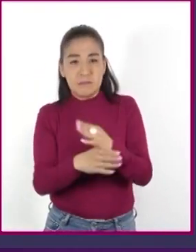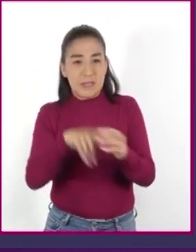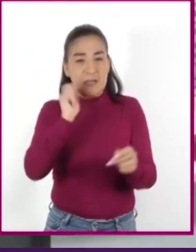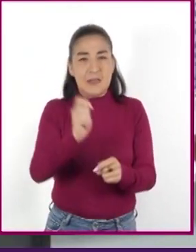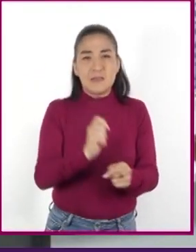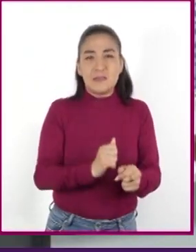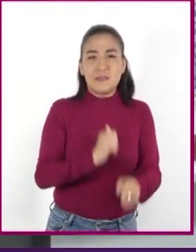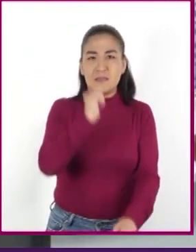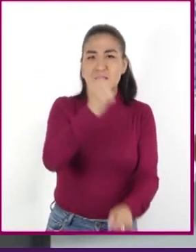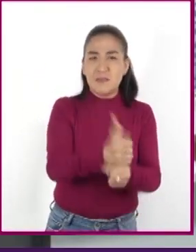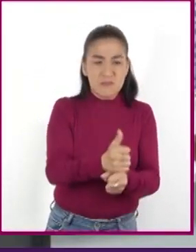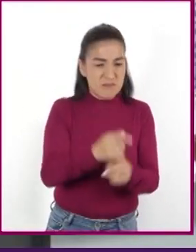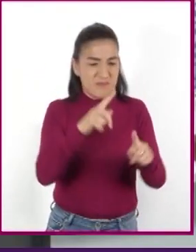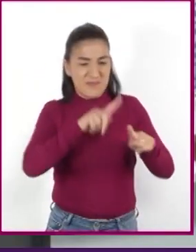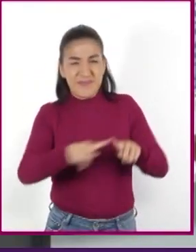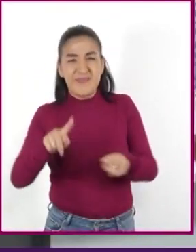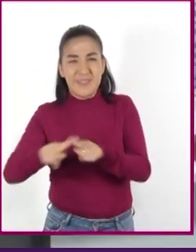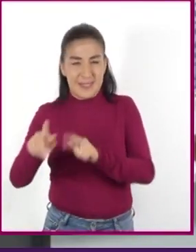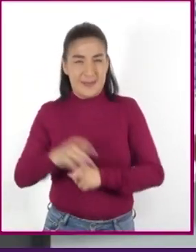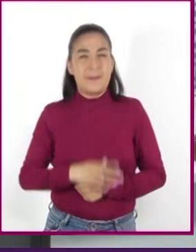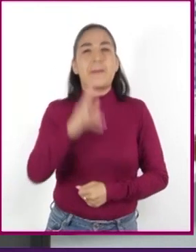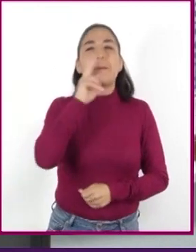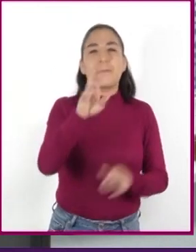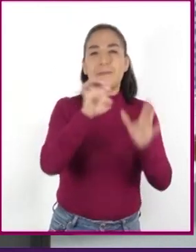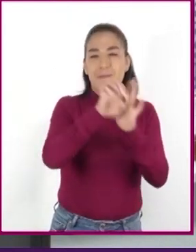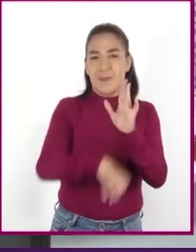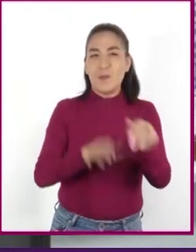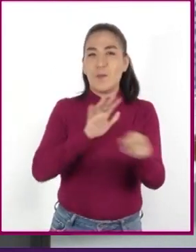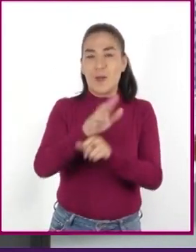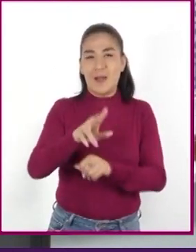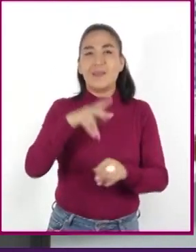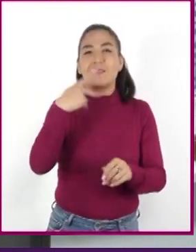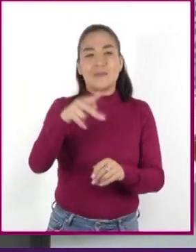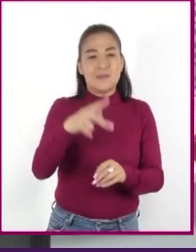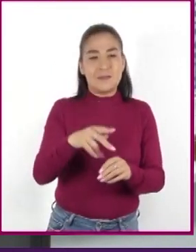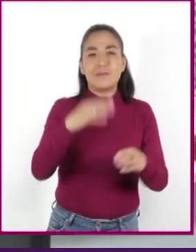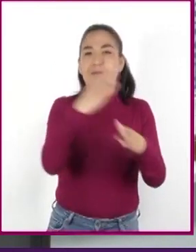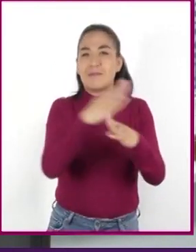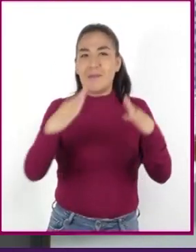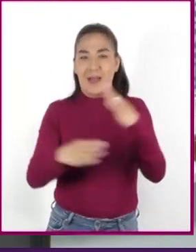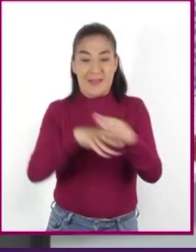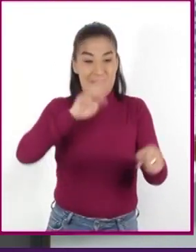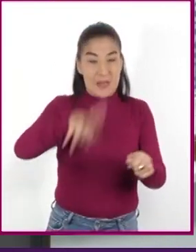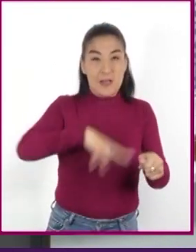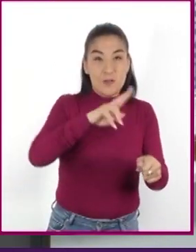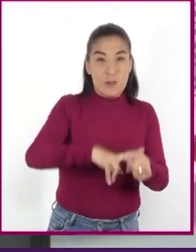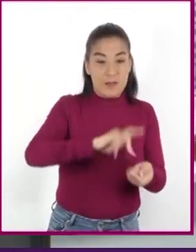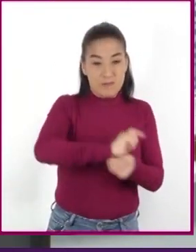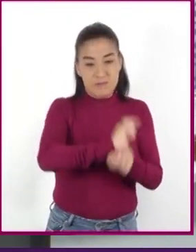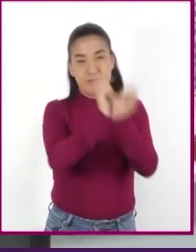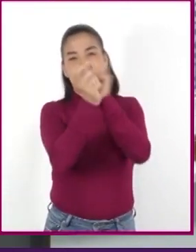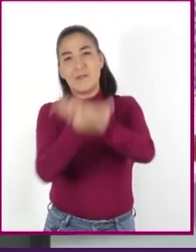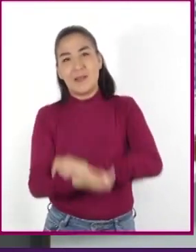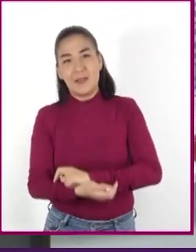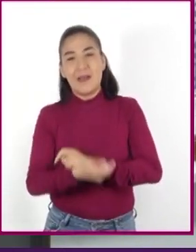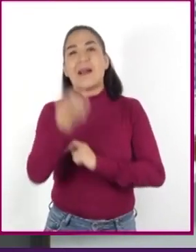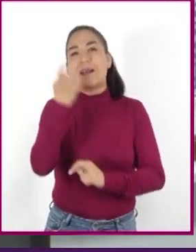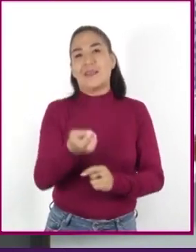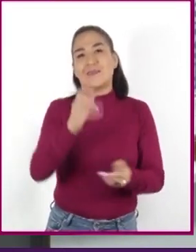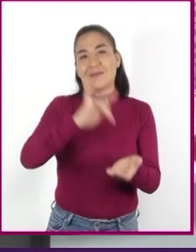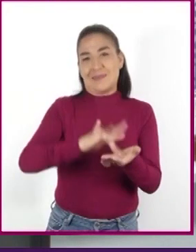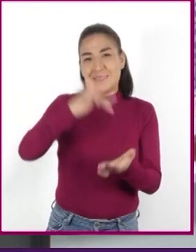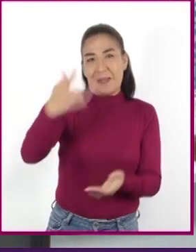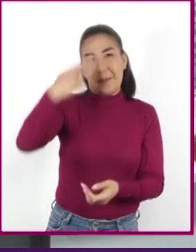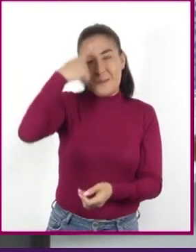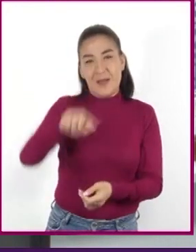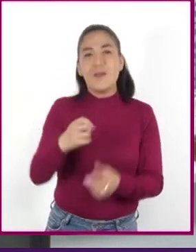naturales. Veamos algunos ejemplos de materiales naturales, que poco a poco han sido reemplazados gracias al